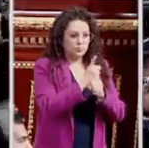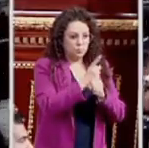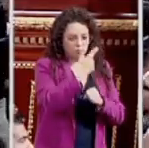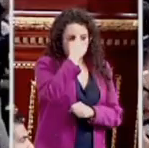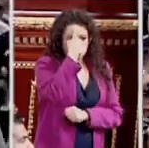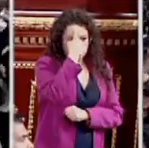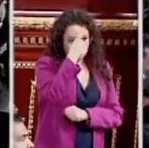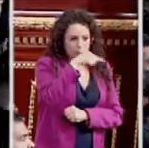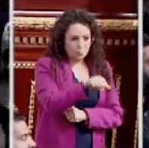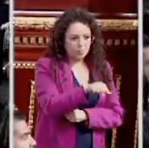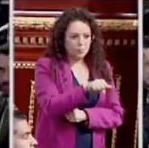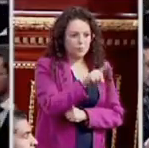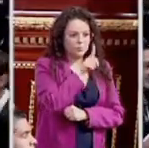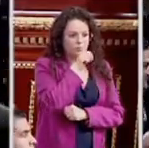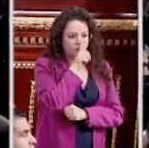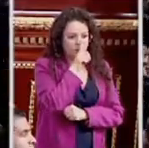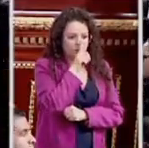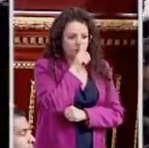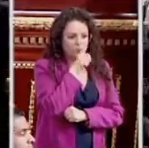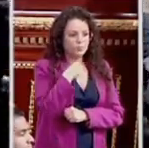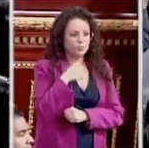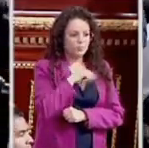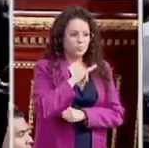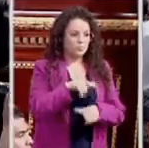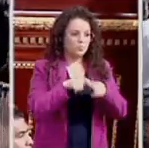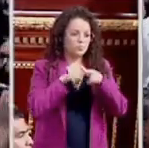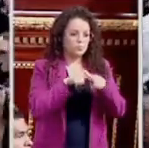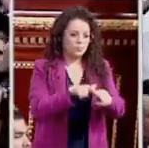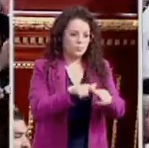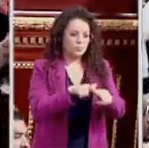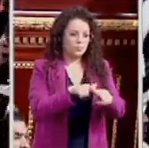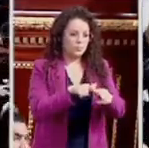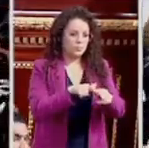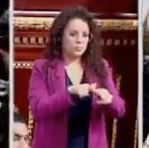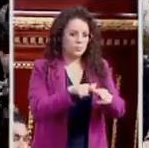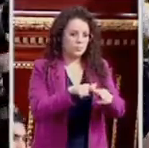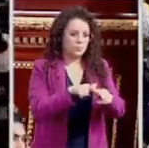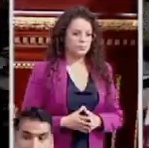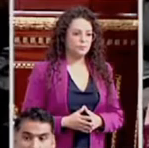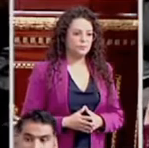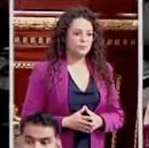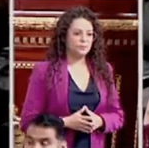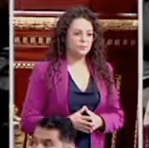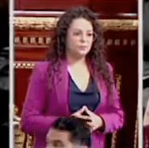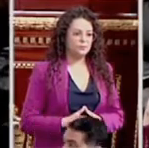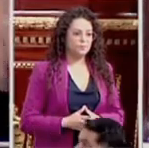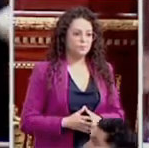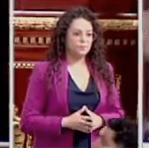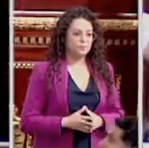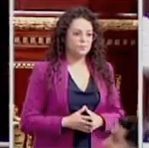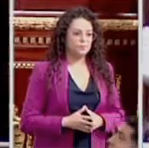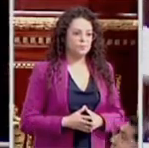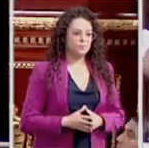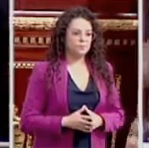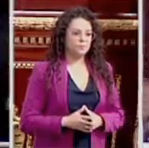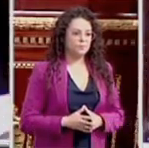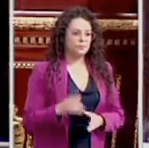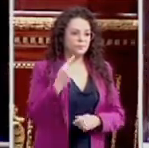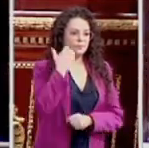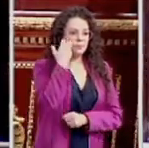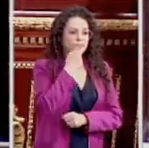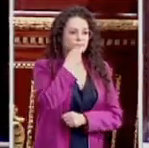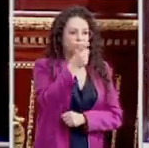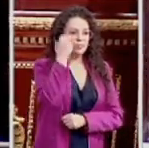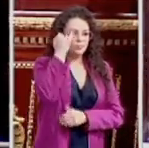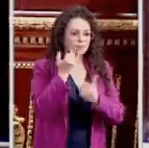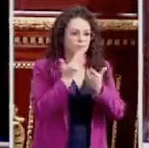acompañan guarden silencio para poder terminar el proceso. En consecuencia, no se aprueba el